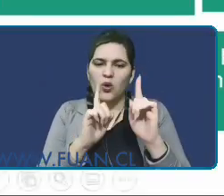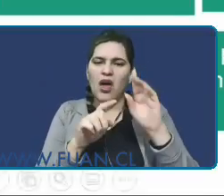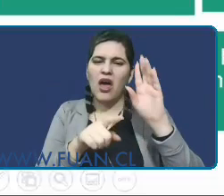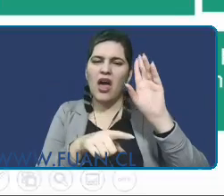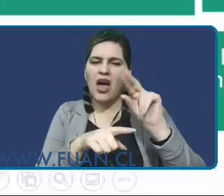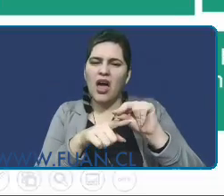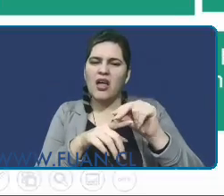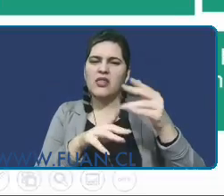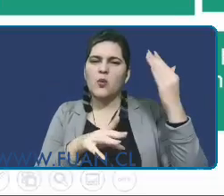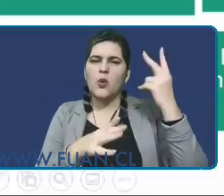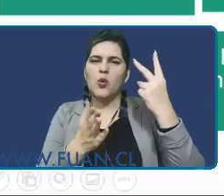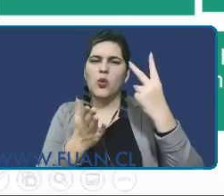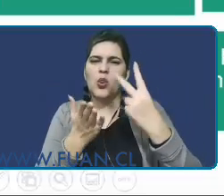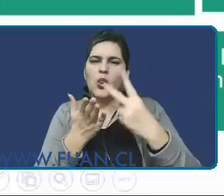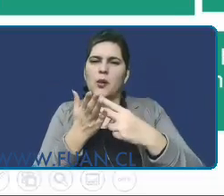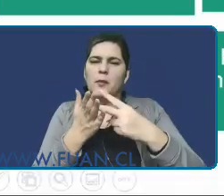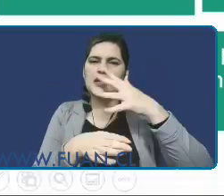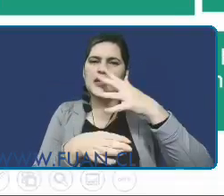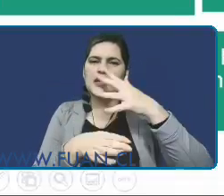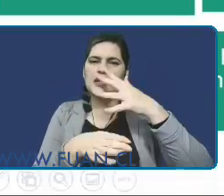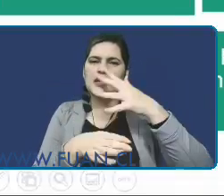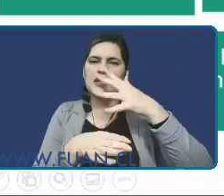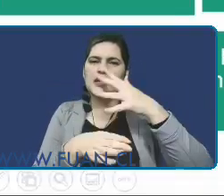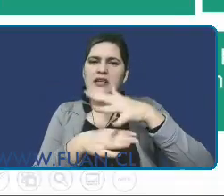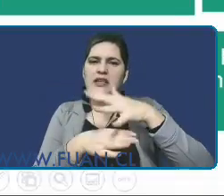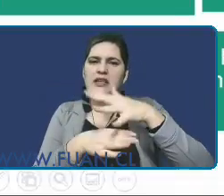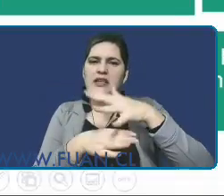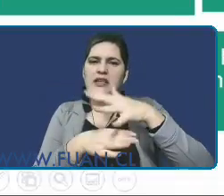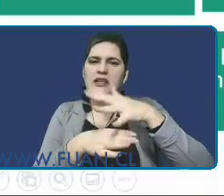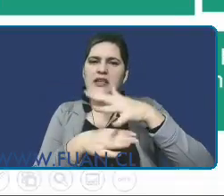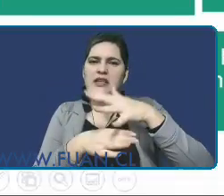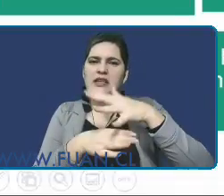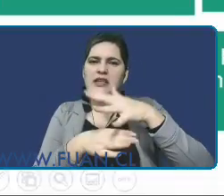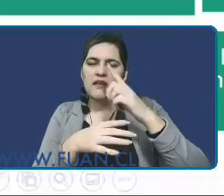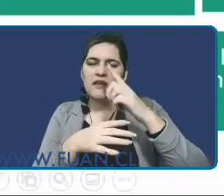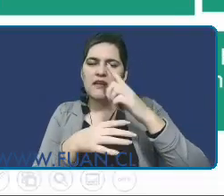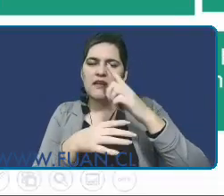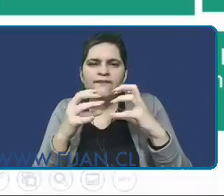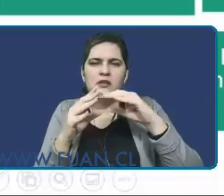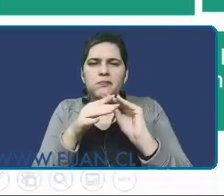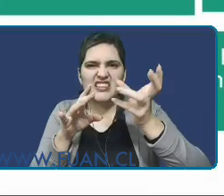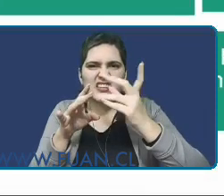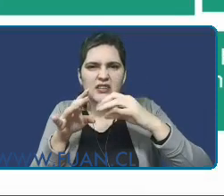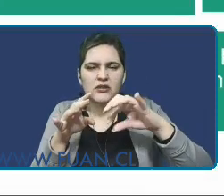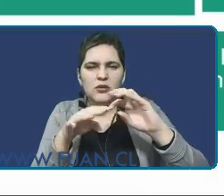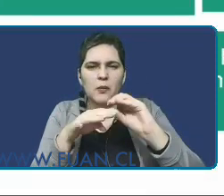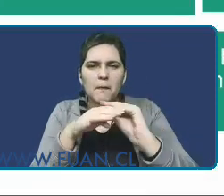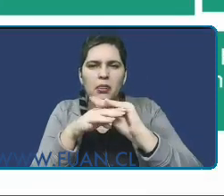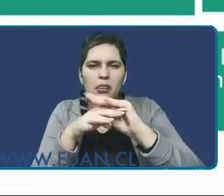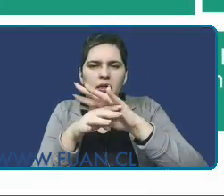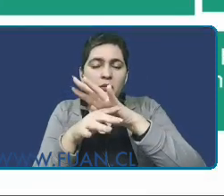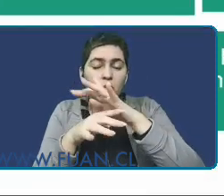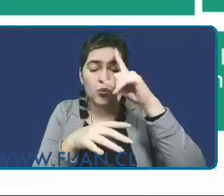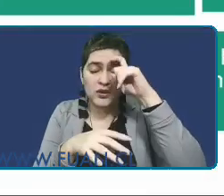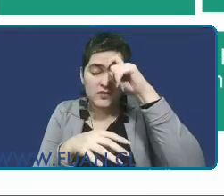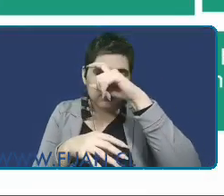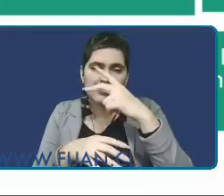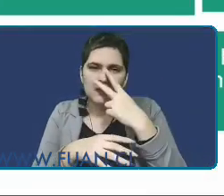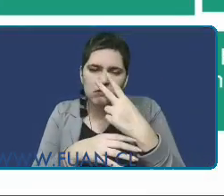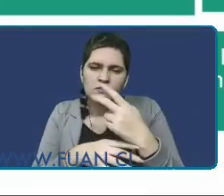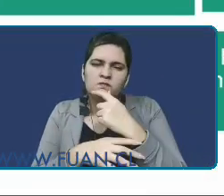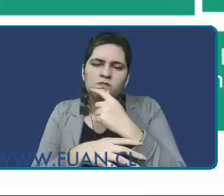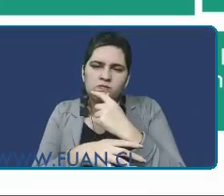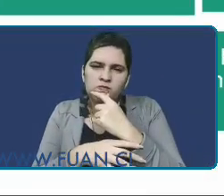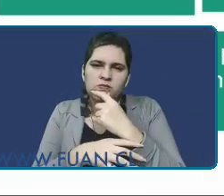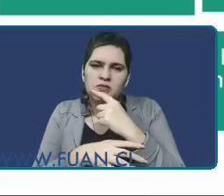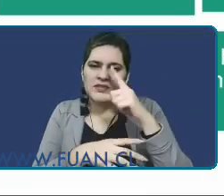en que se buscó la inflamación, esta permeabilidad intestinal, y es difícil llegar a la conclusión. Por eso a veces nos demoramos